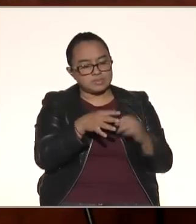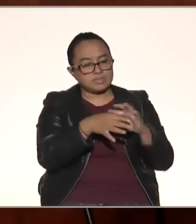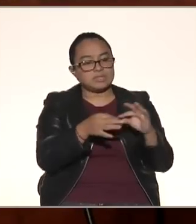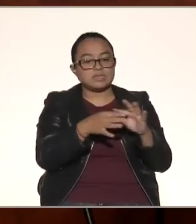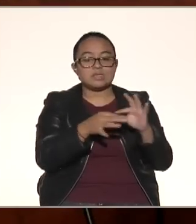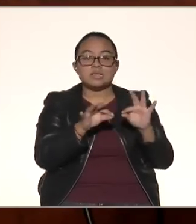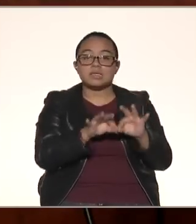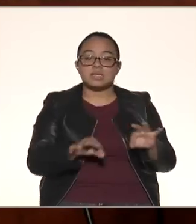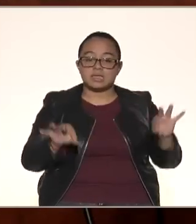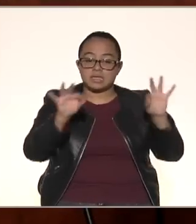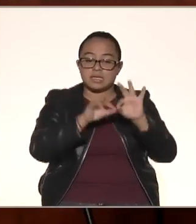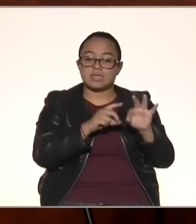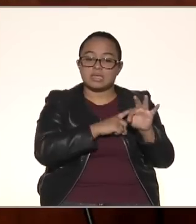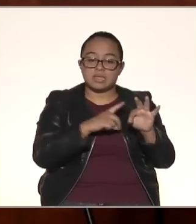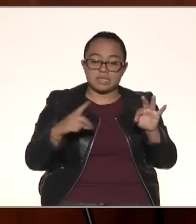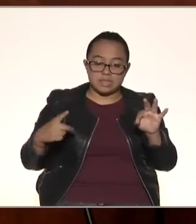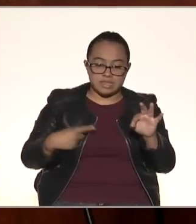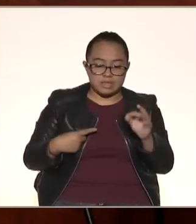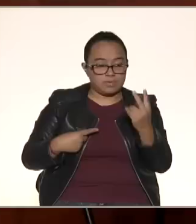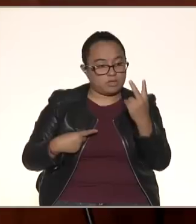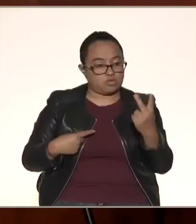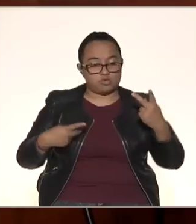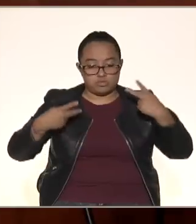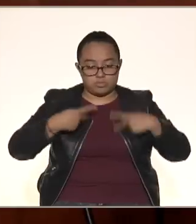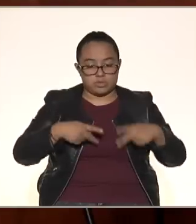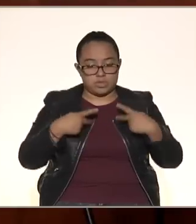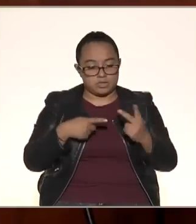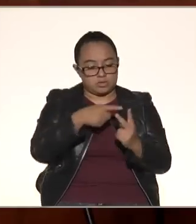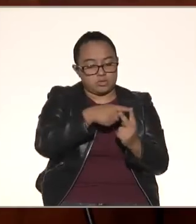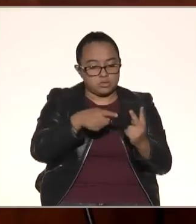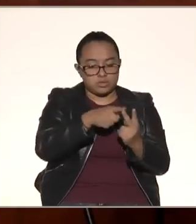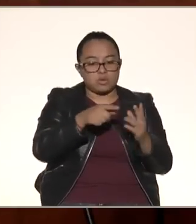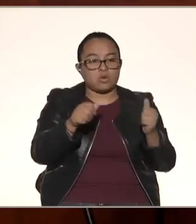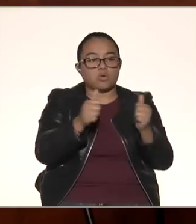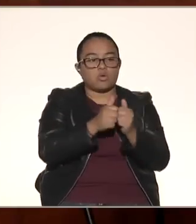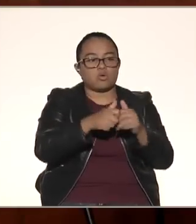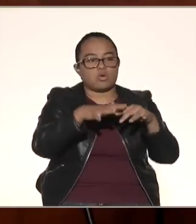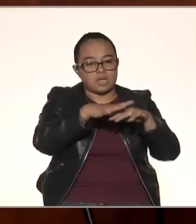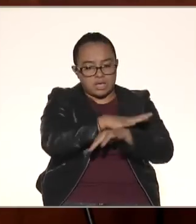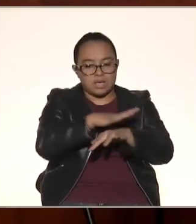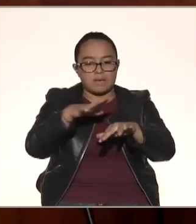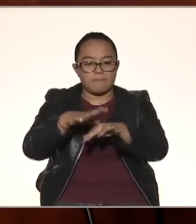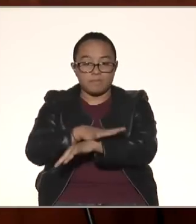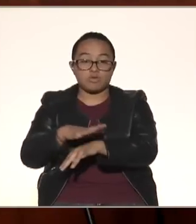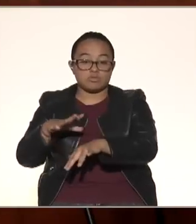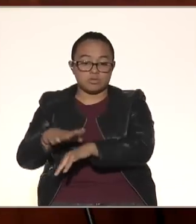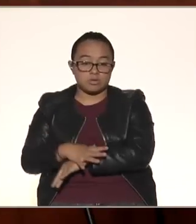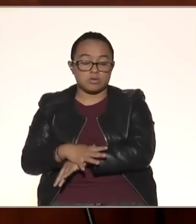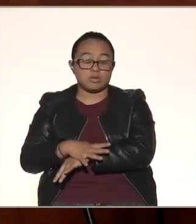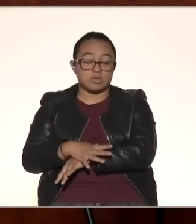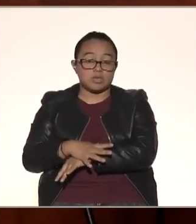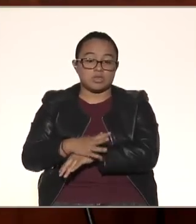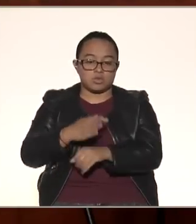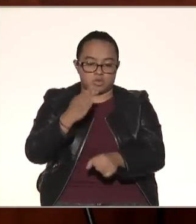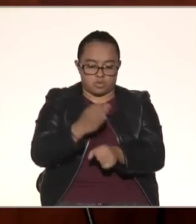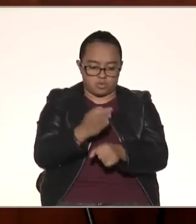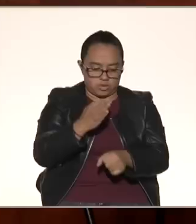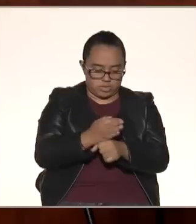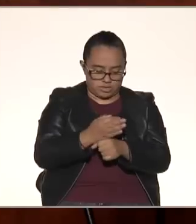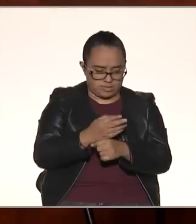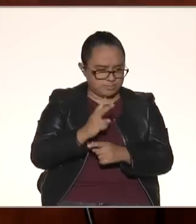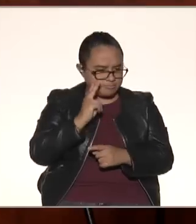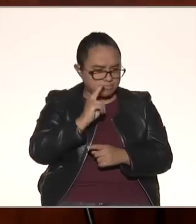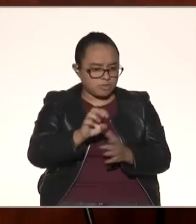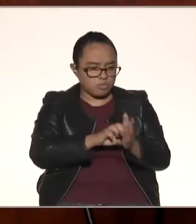la importancia de que existan y coexistan dos seres humanos en constante transformación y que estamos en la experiencia de que